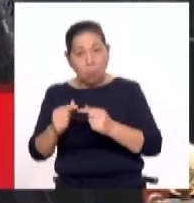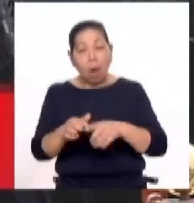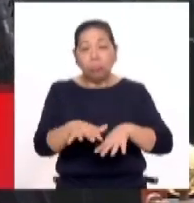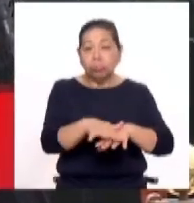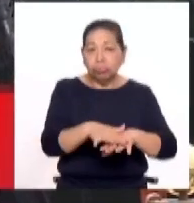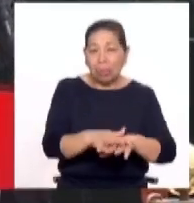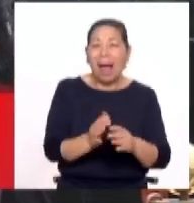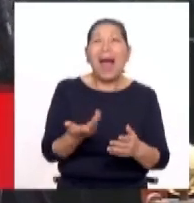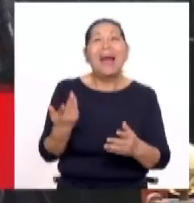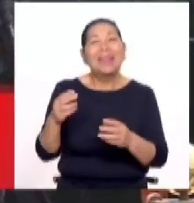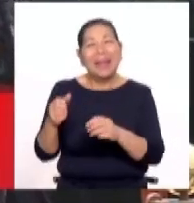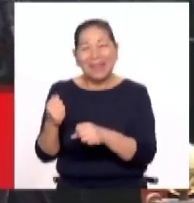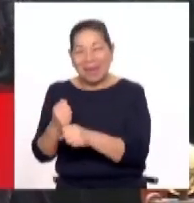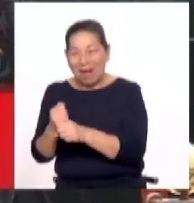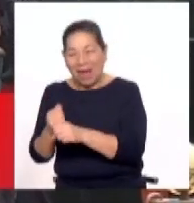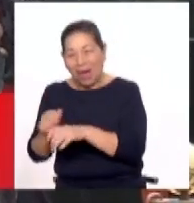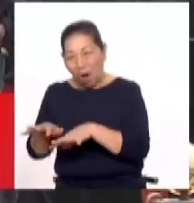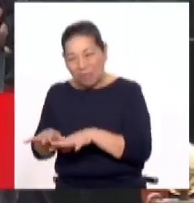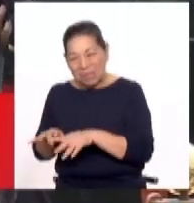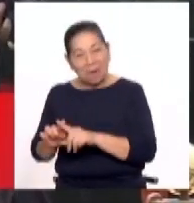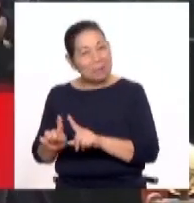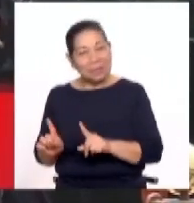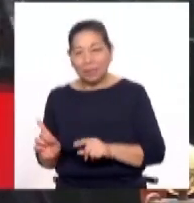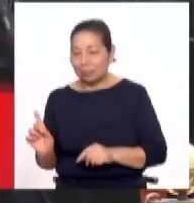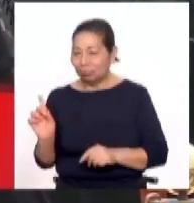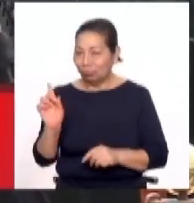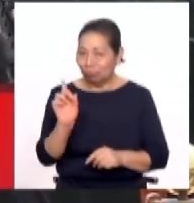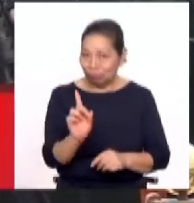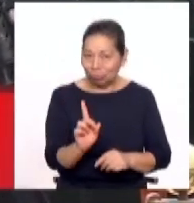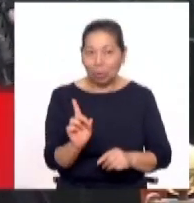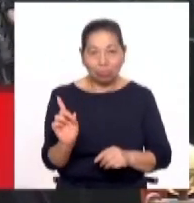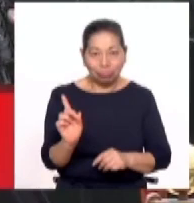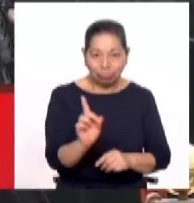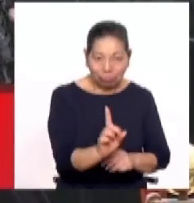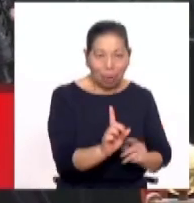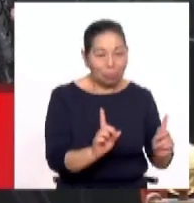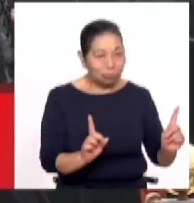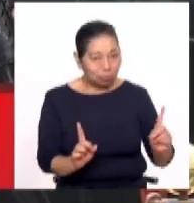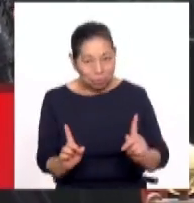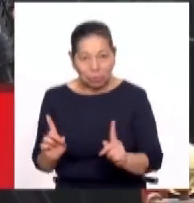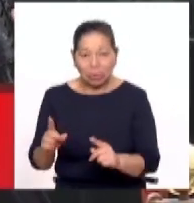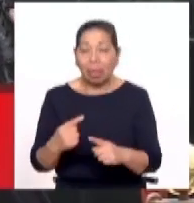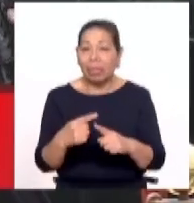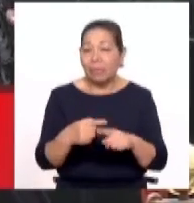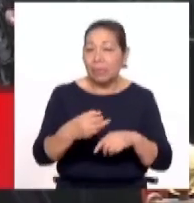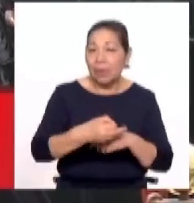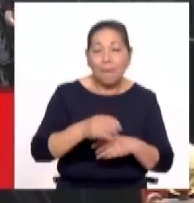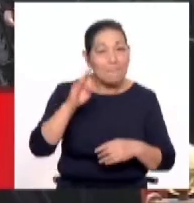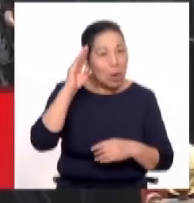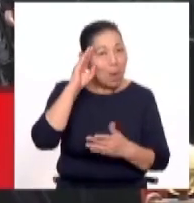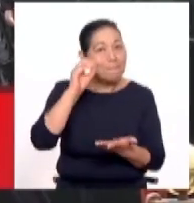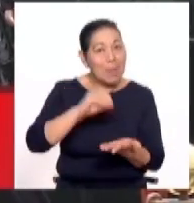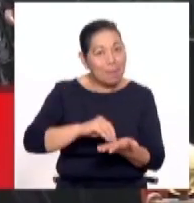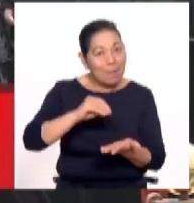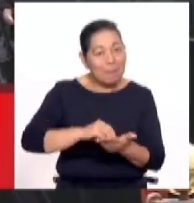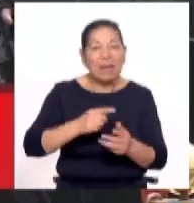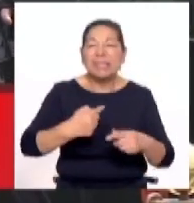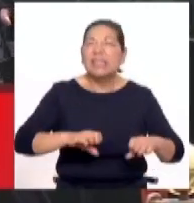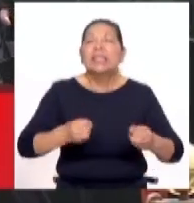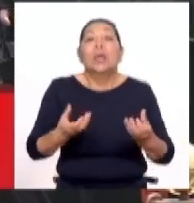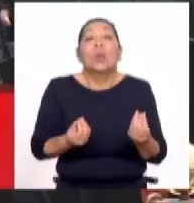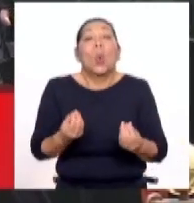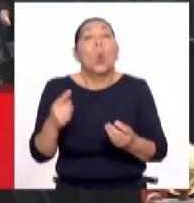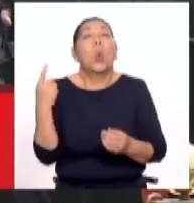administrativas. Asimismo, estamos desapareciendo macroregiones policiales.